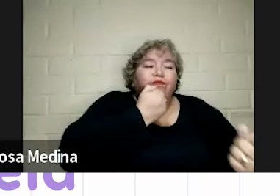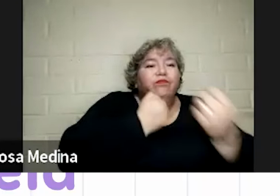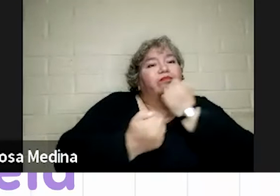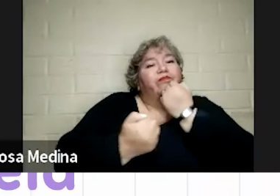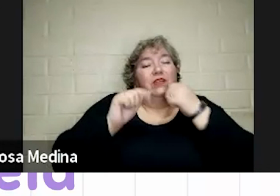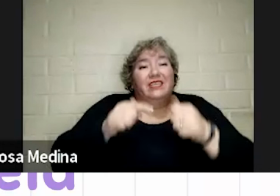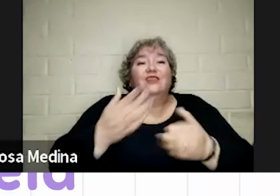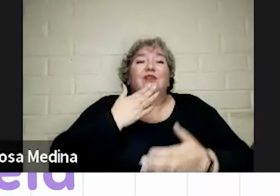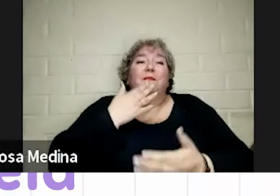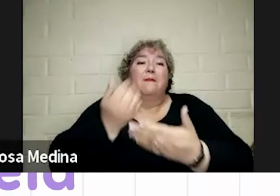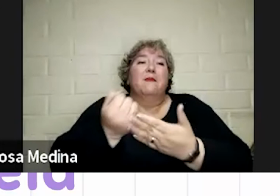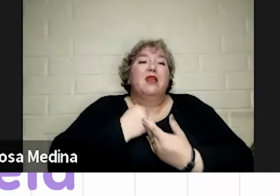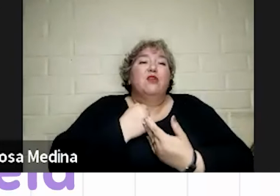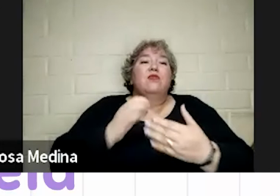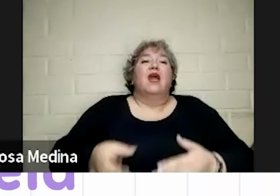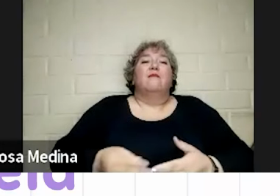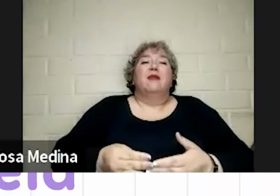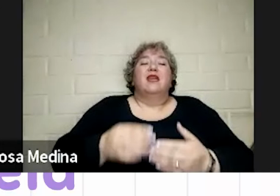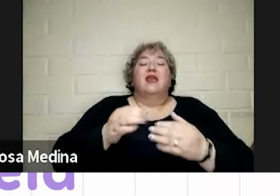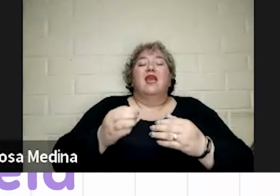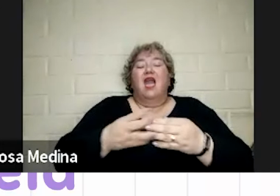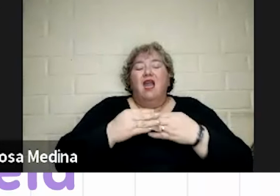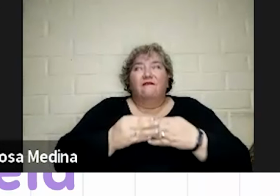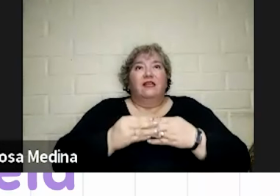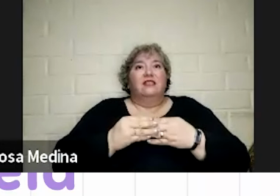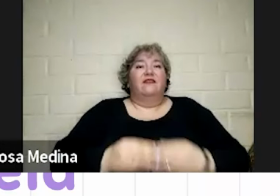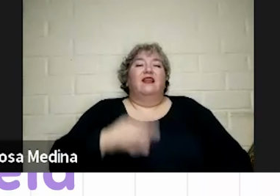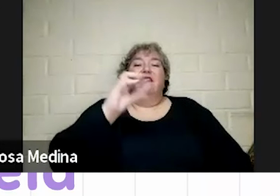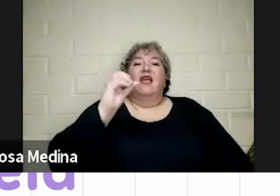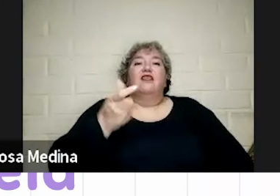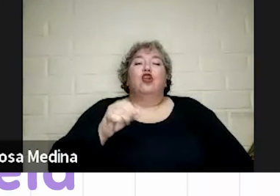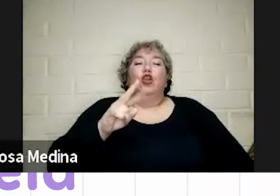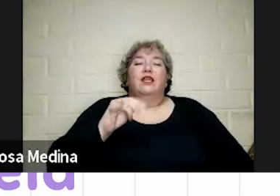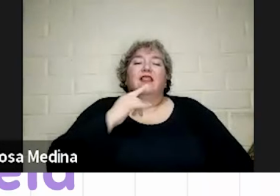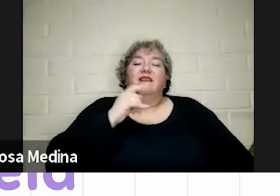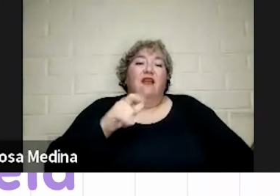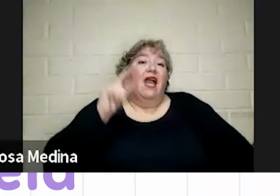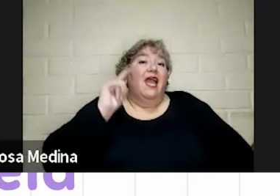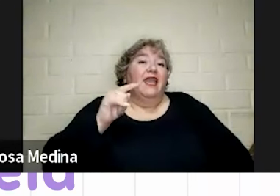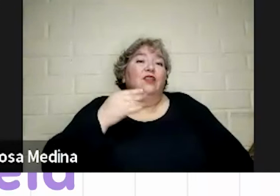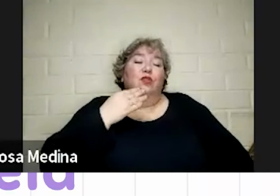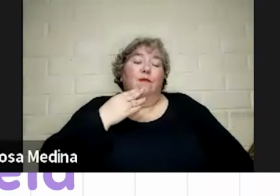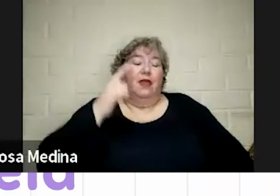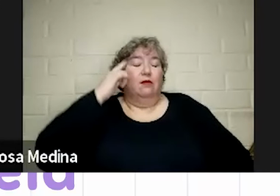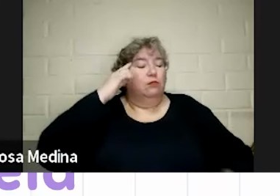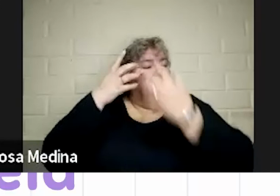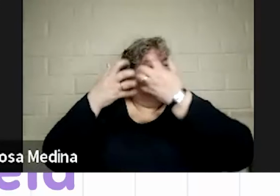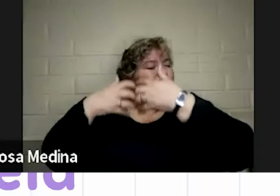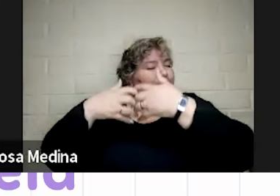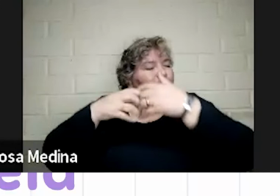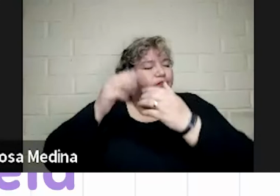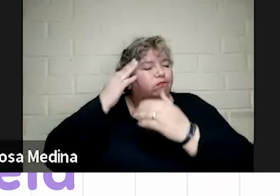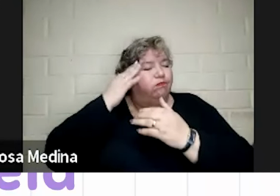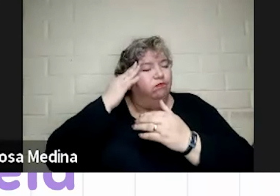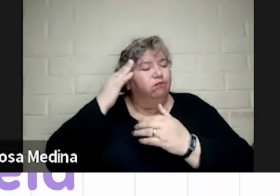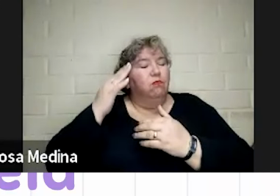cognitiva. Ya, es importante también saber que en algunos trastornos o condiciones del neurodesarrollo tenemos más